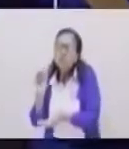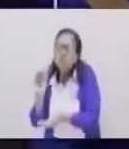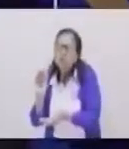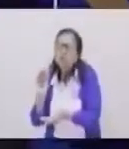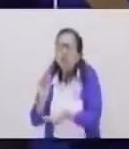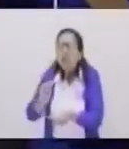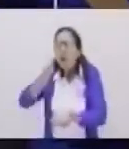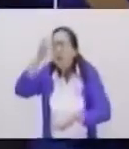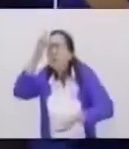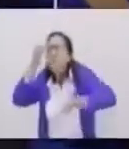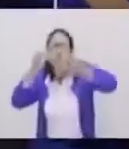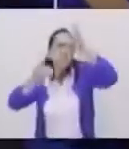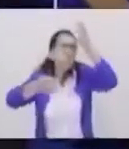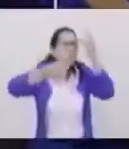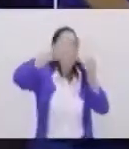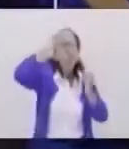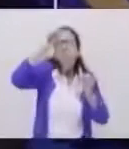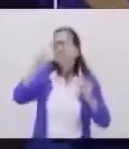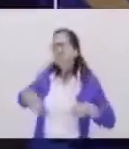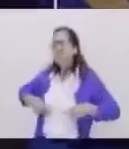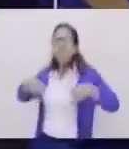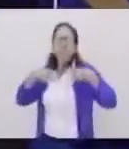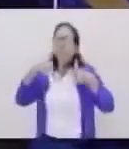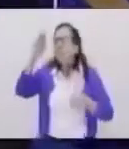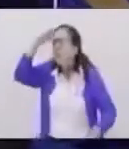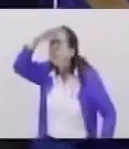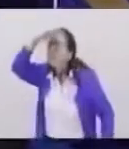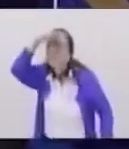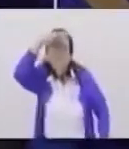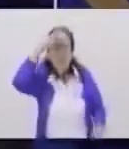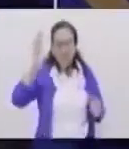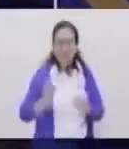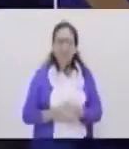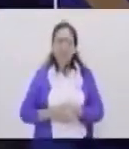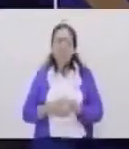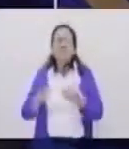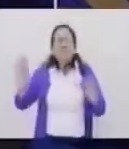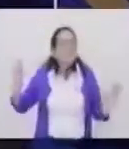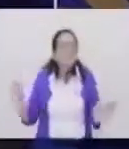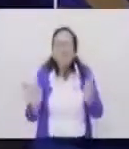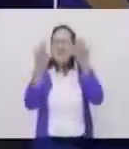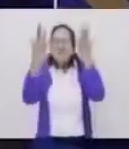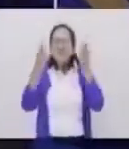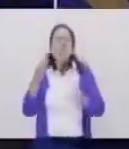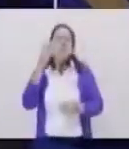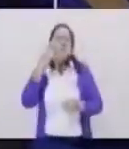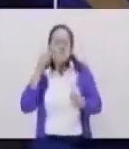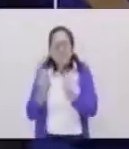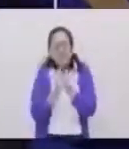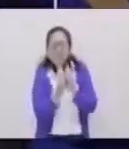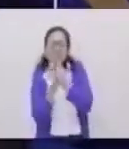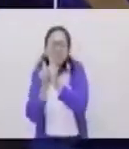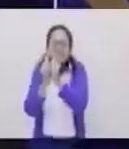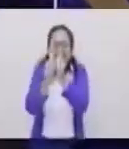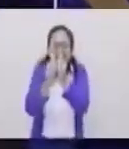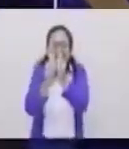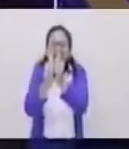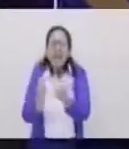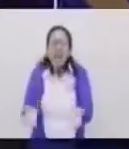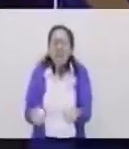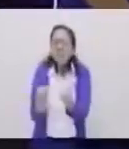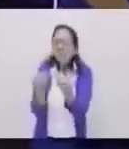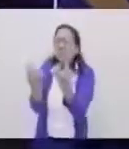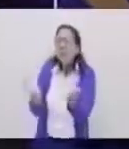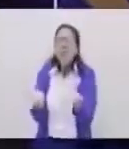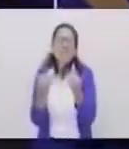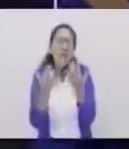que estaba empezando a aprender cosas de la vida y empezaba a observar todo. Todas las mañanas salía con su papá a